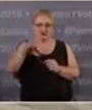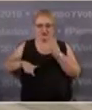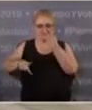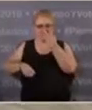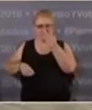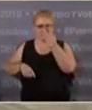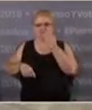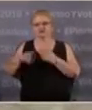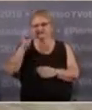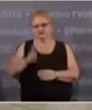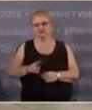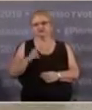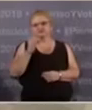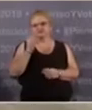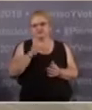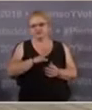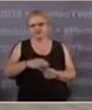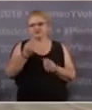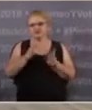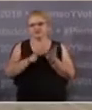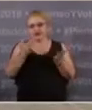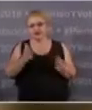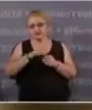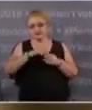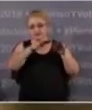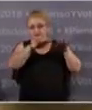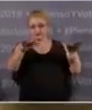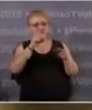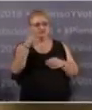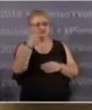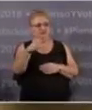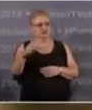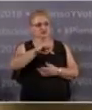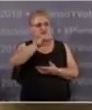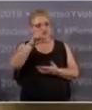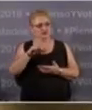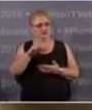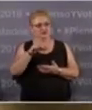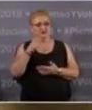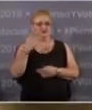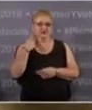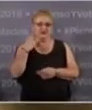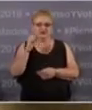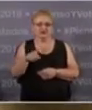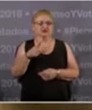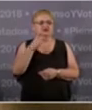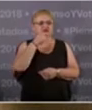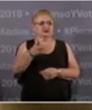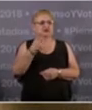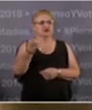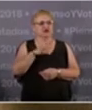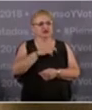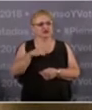Efectivamente, candidata, muchas gracias. En la plataforma de su partido se establece que se deben de establecer a nivel